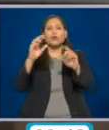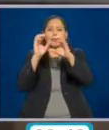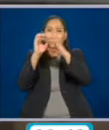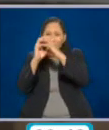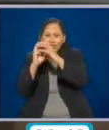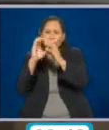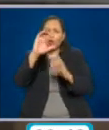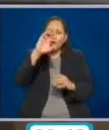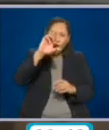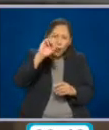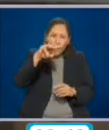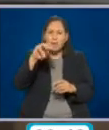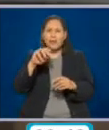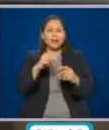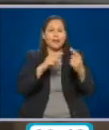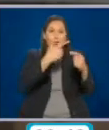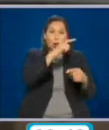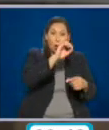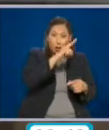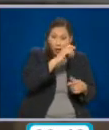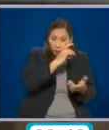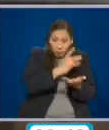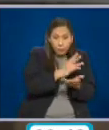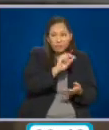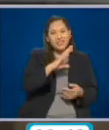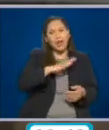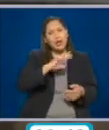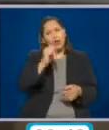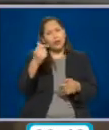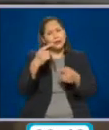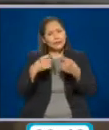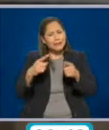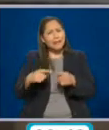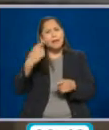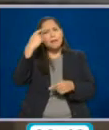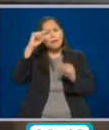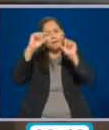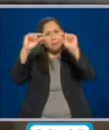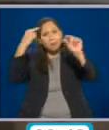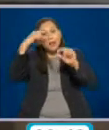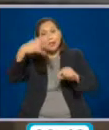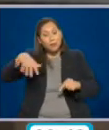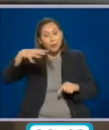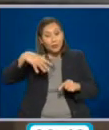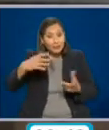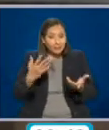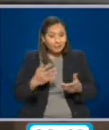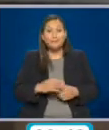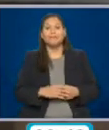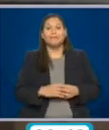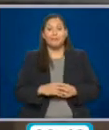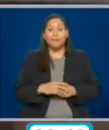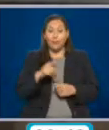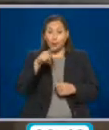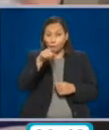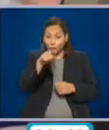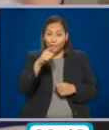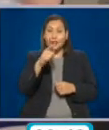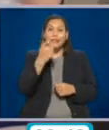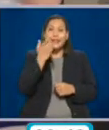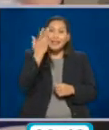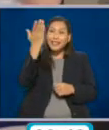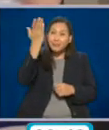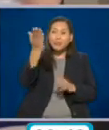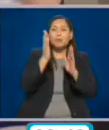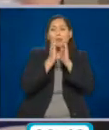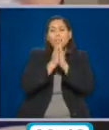Entonces, sí, a veces es una labor titánica y que valdría la pena también checar si la pretensión que se quiere de pedir que